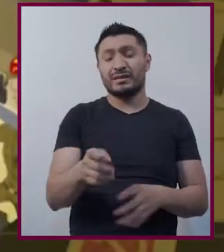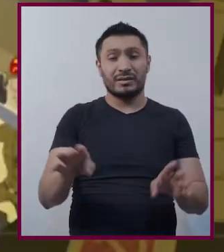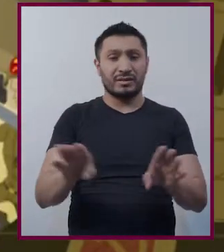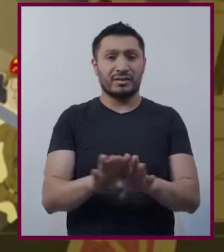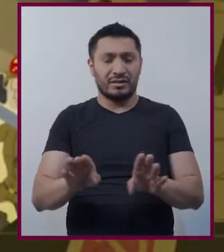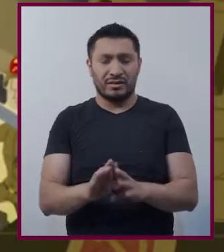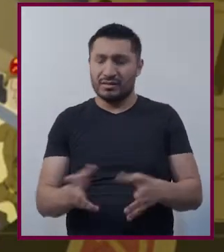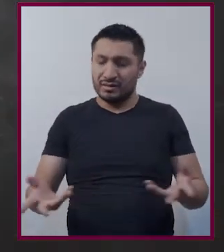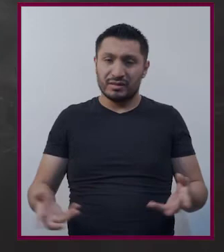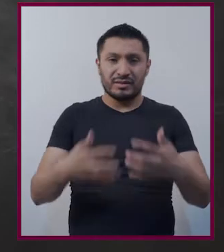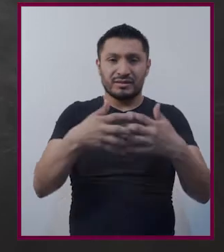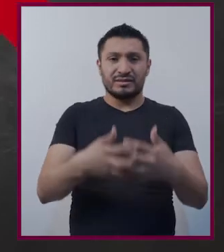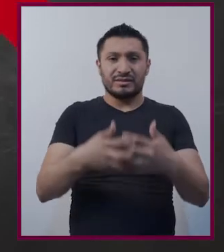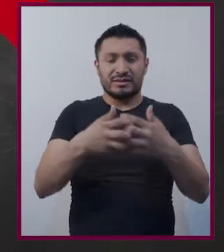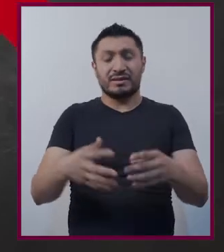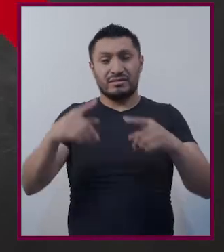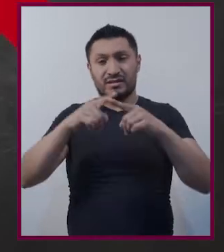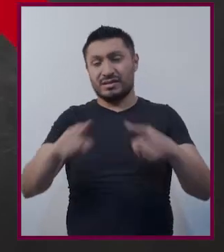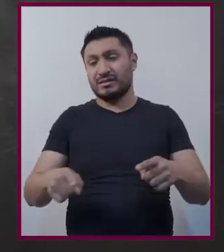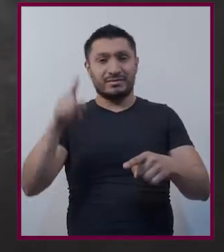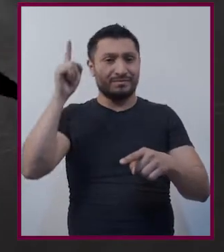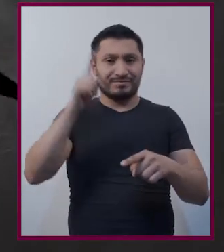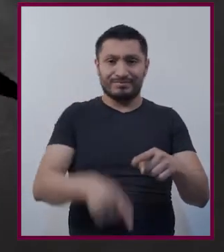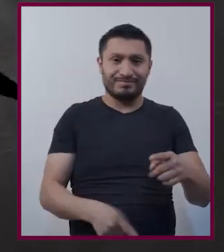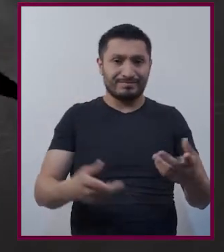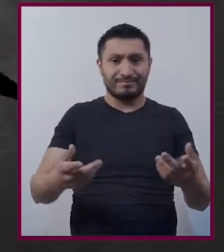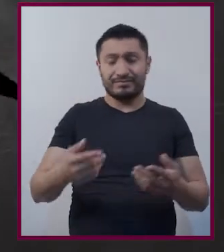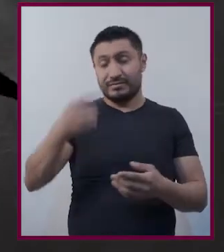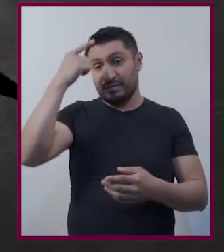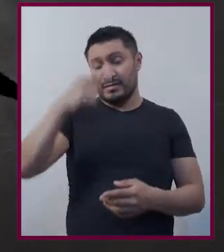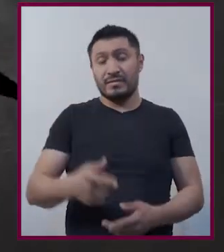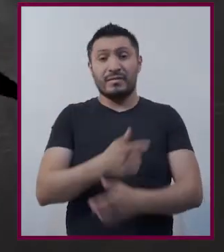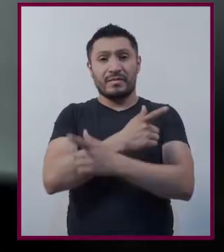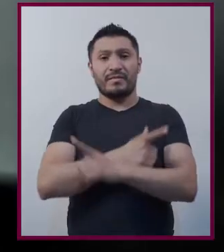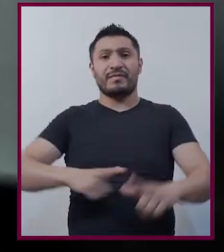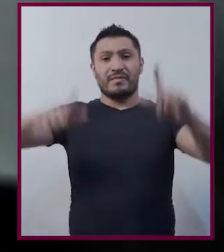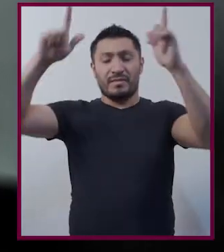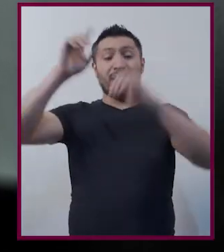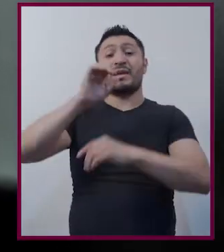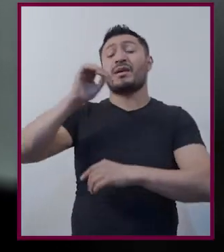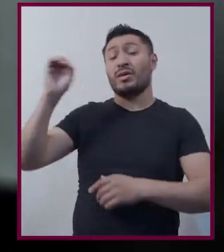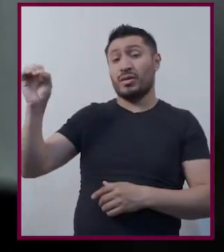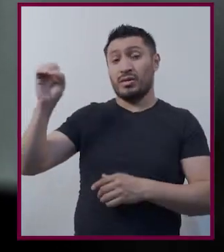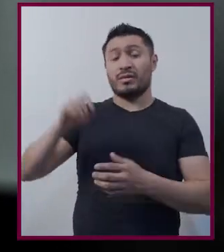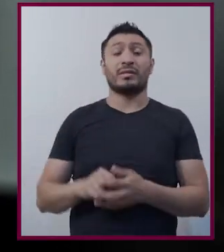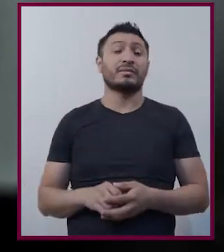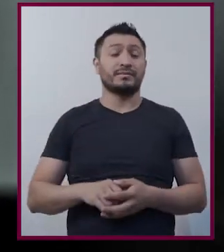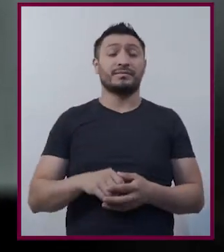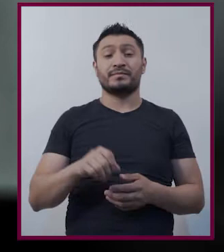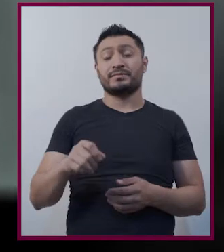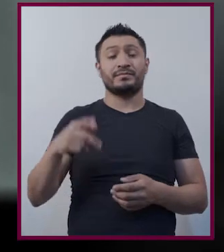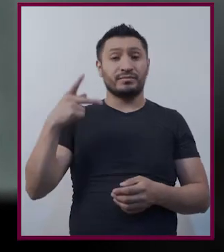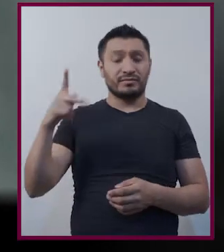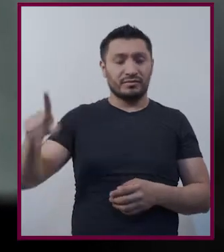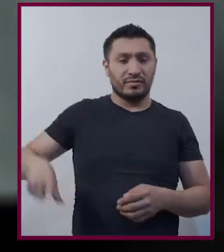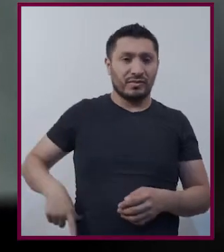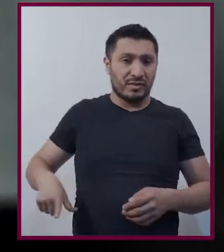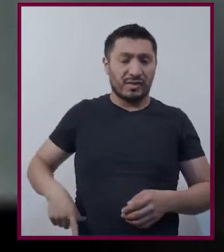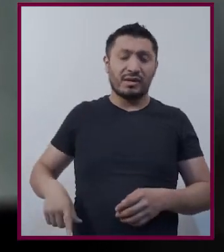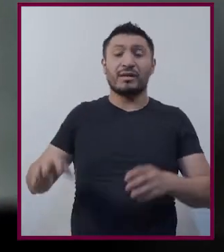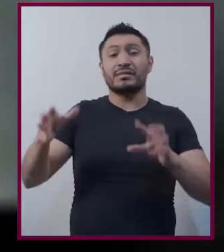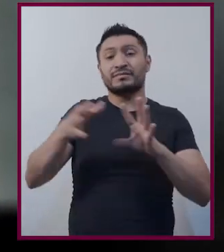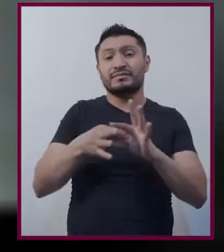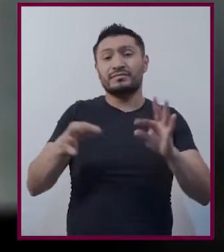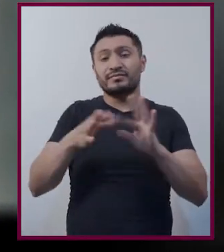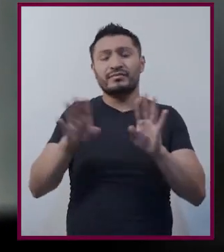completo agotamiento de sistemas alternativos viables al liberalismo occidental. La democracia liberal occidental se puede